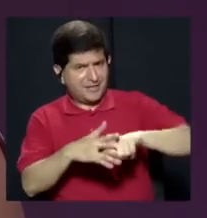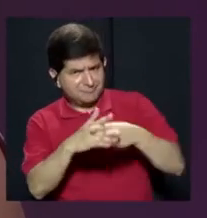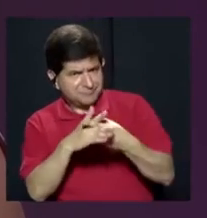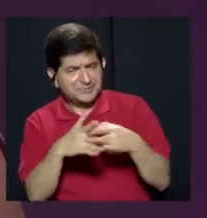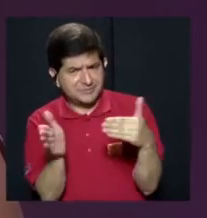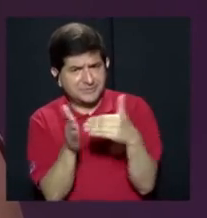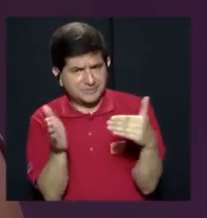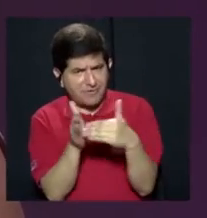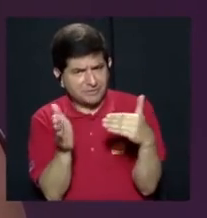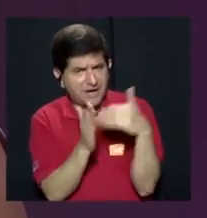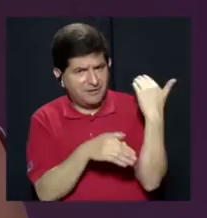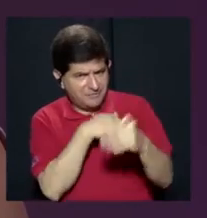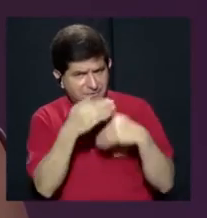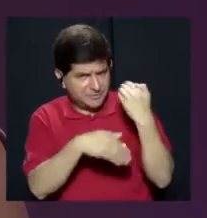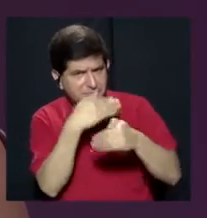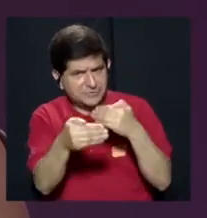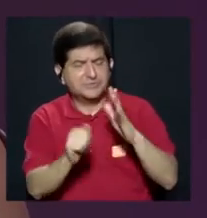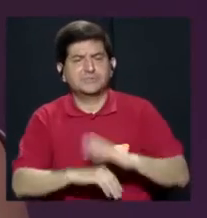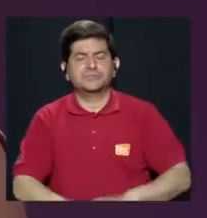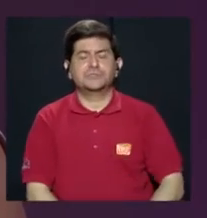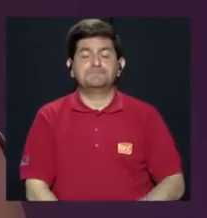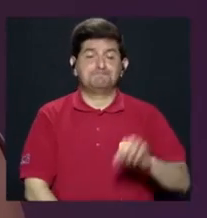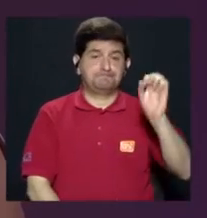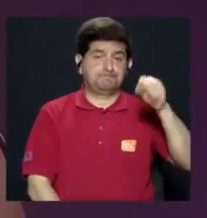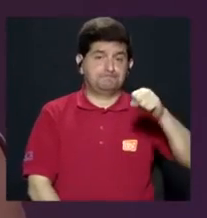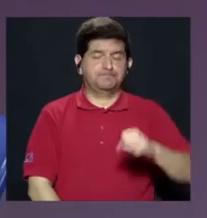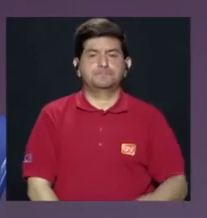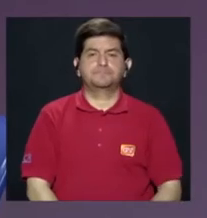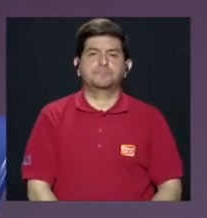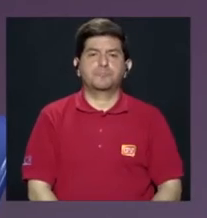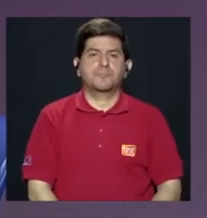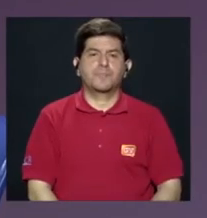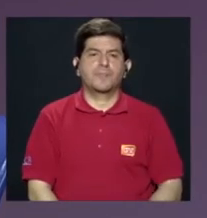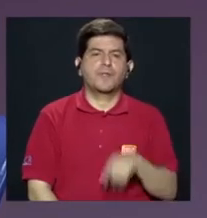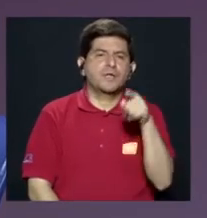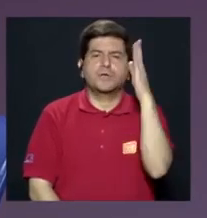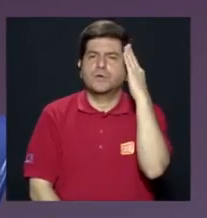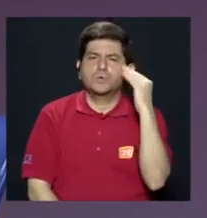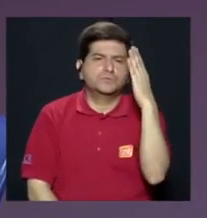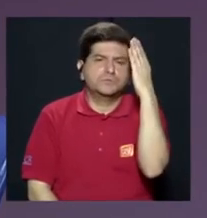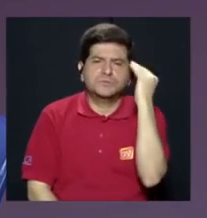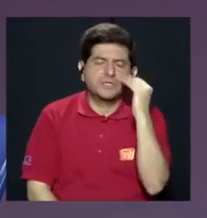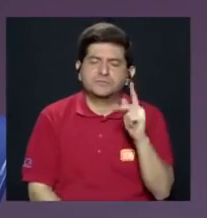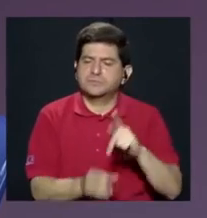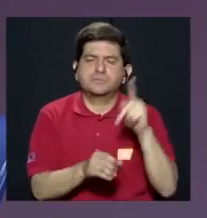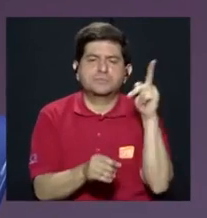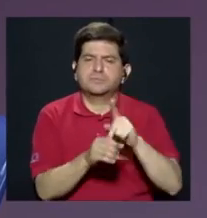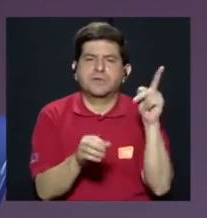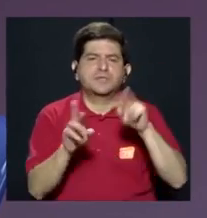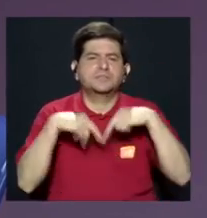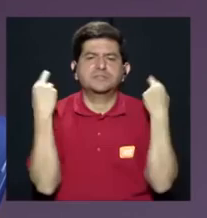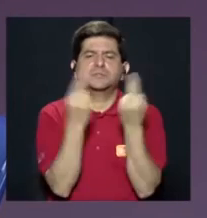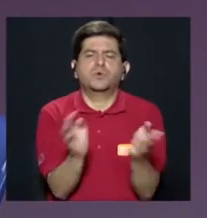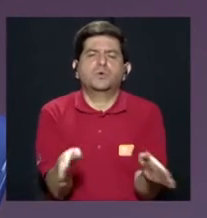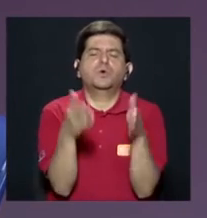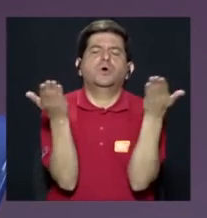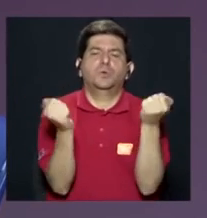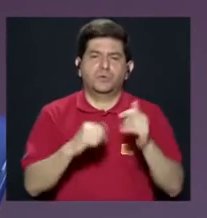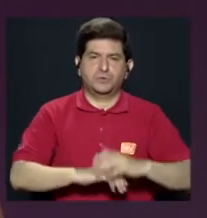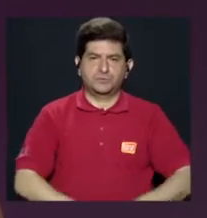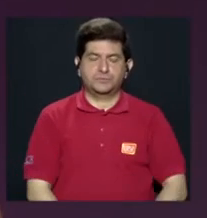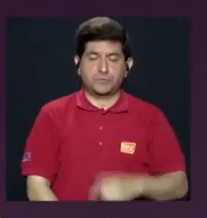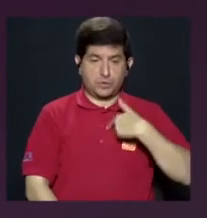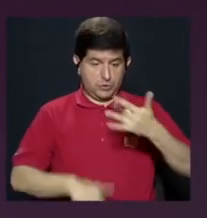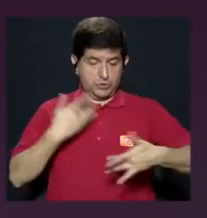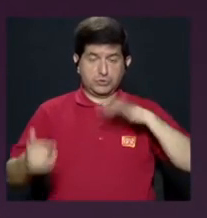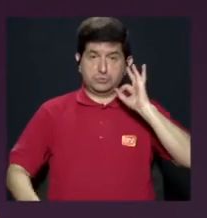de nuevo su embarazo. Sí. ¿Y usted cómo ha vivido esa participación de las reuniones? Me he